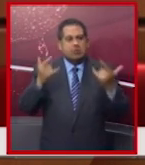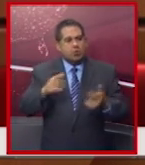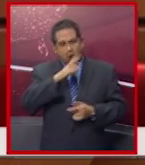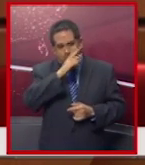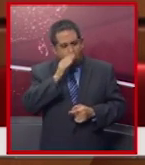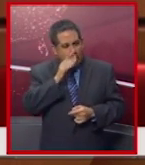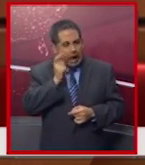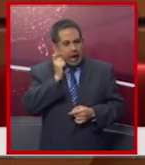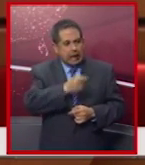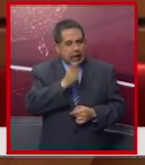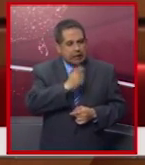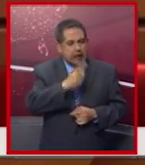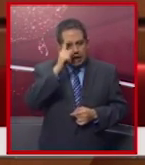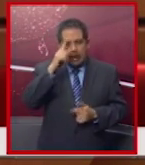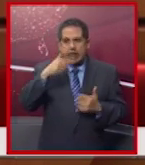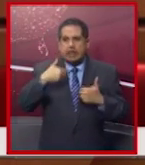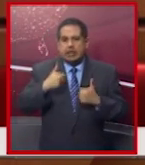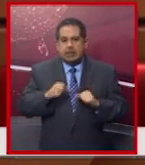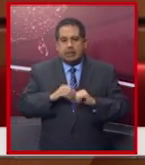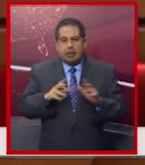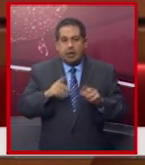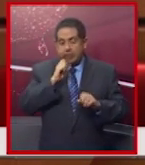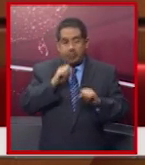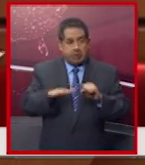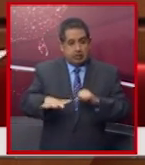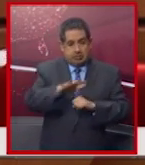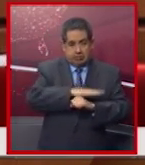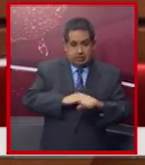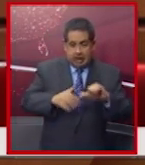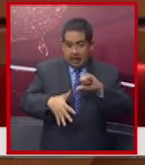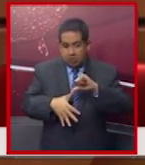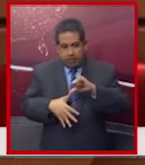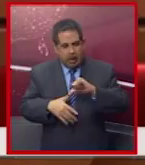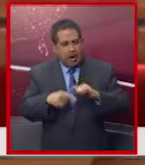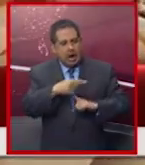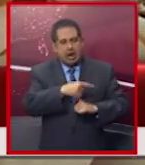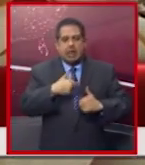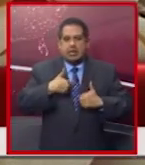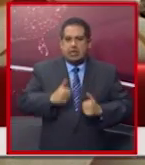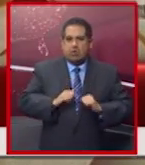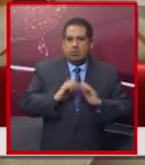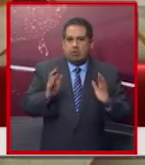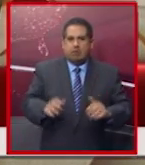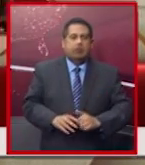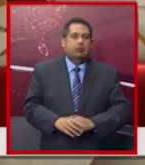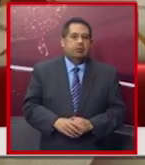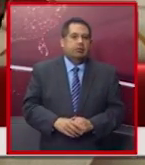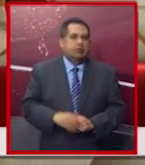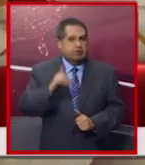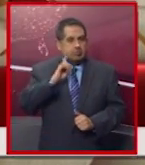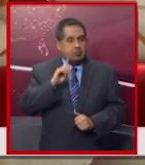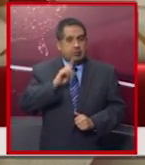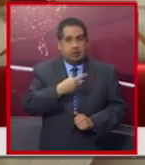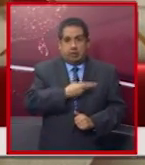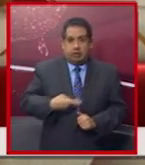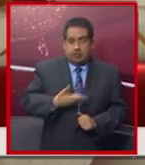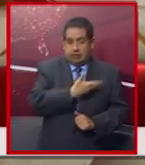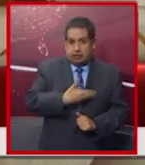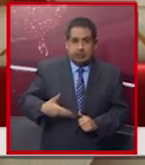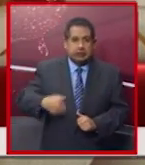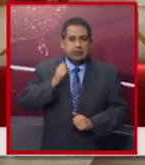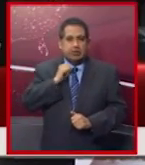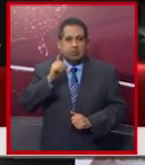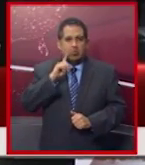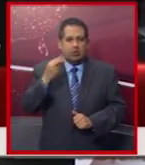Cuba, sino también de la región latinoamericana. La vicepresidenta del Senado,